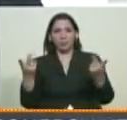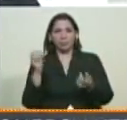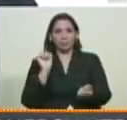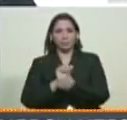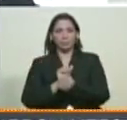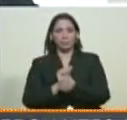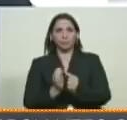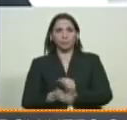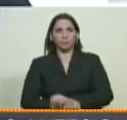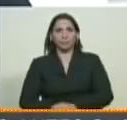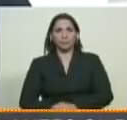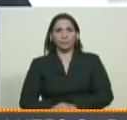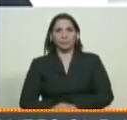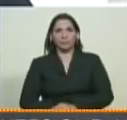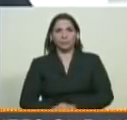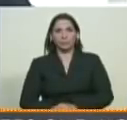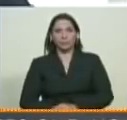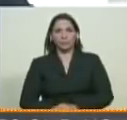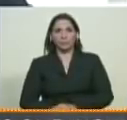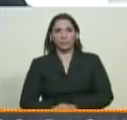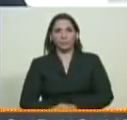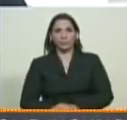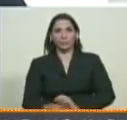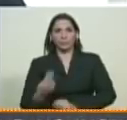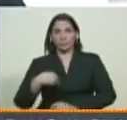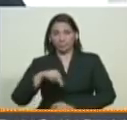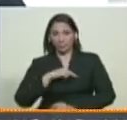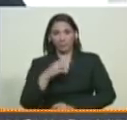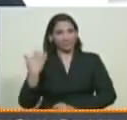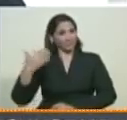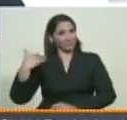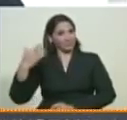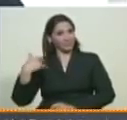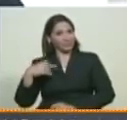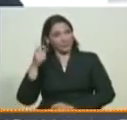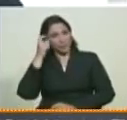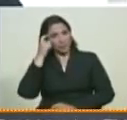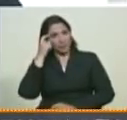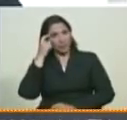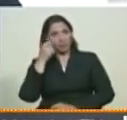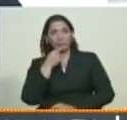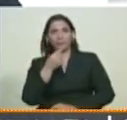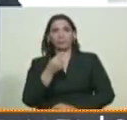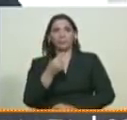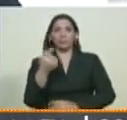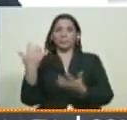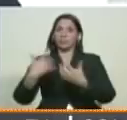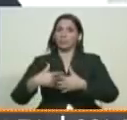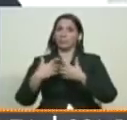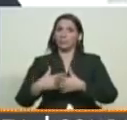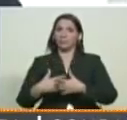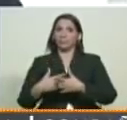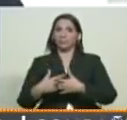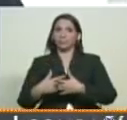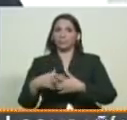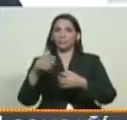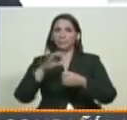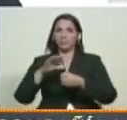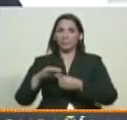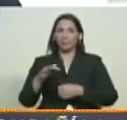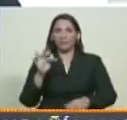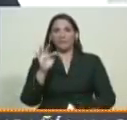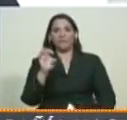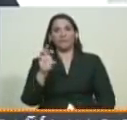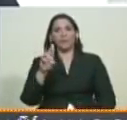bien, nosotros en aquel momento dijimos que la empresa mixta Fertilizantes Nitrogenados